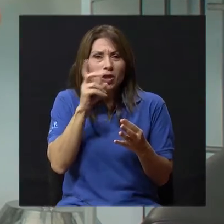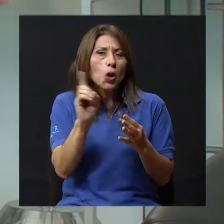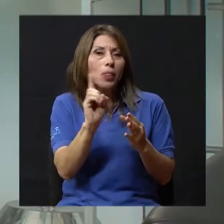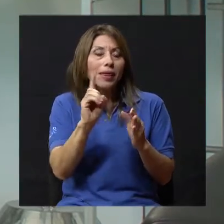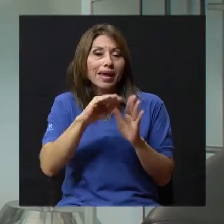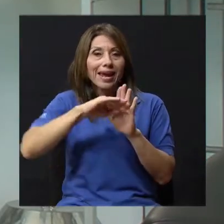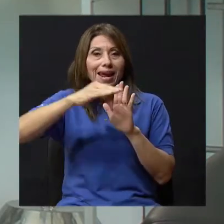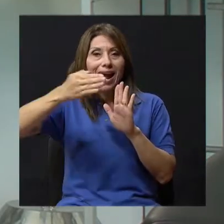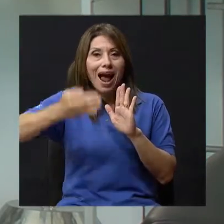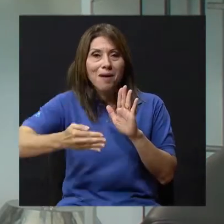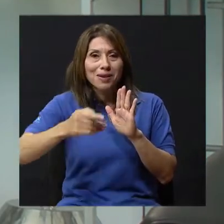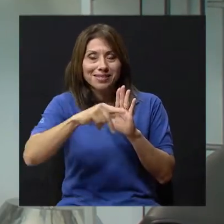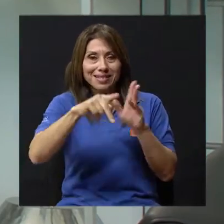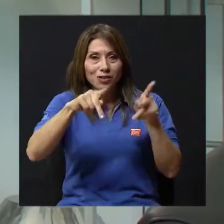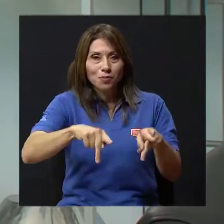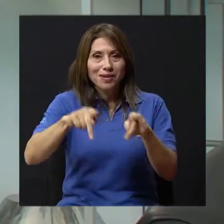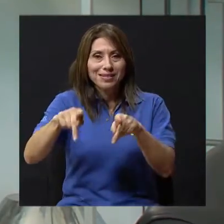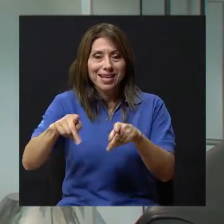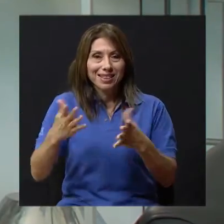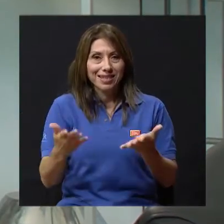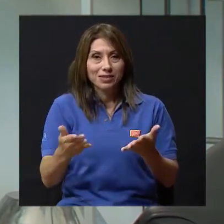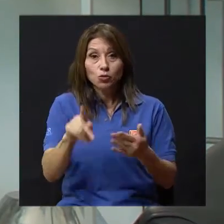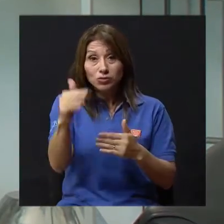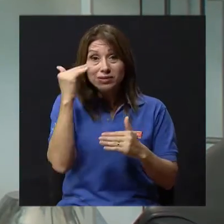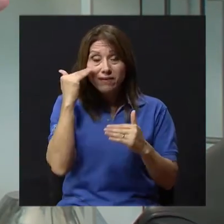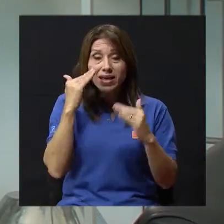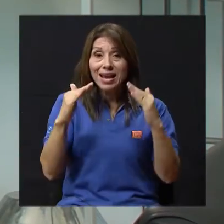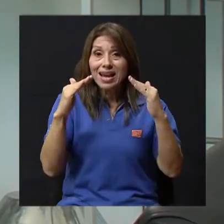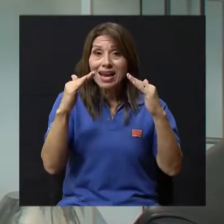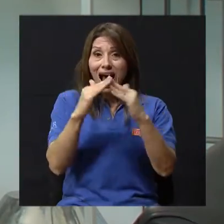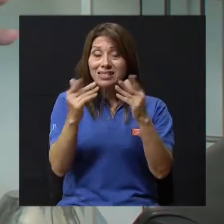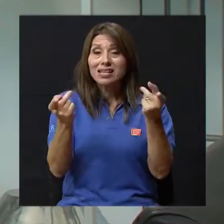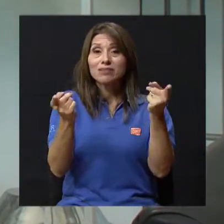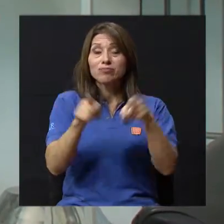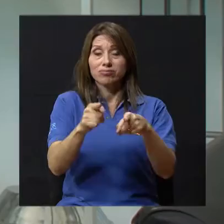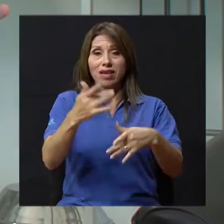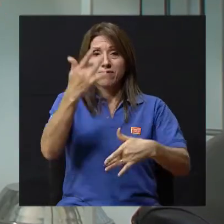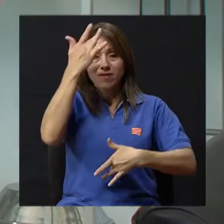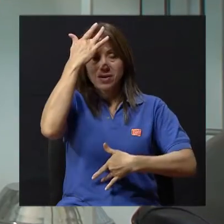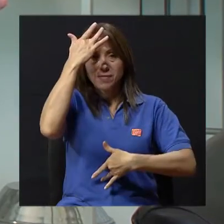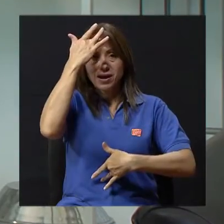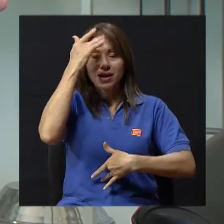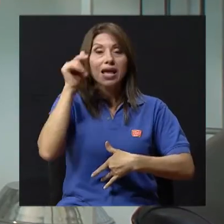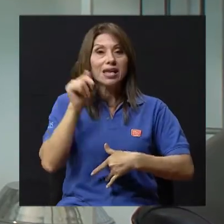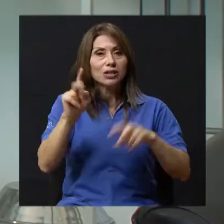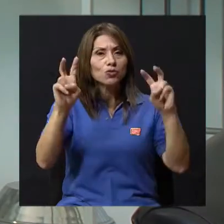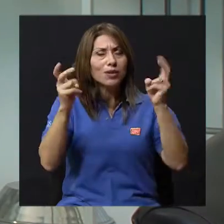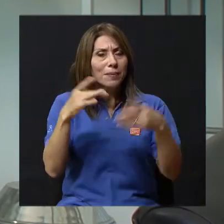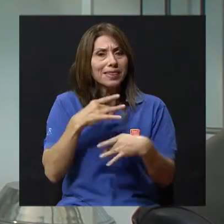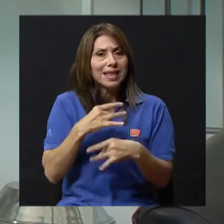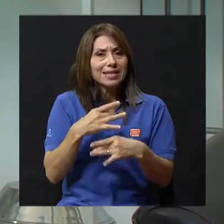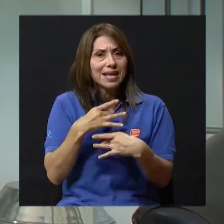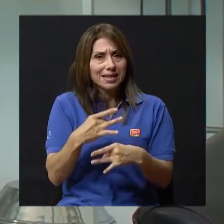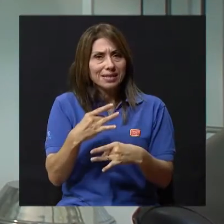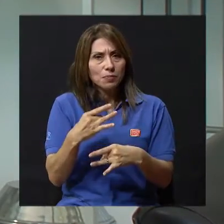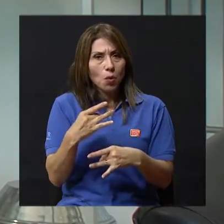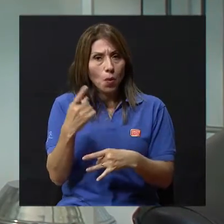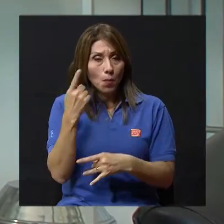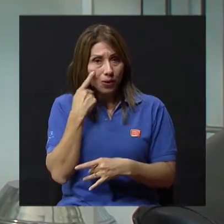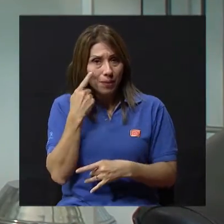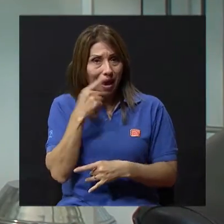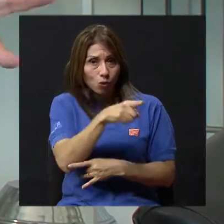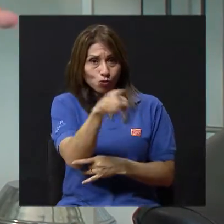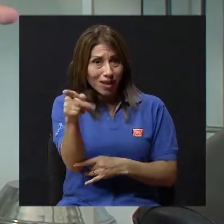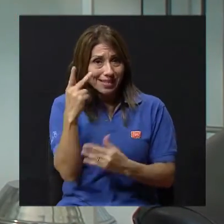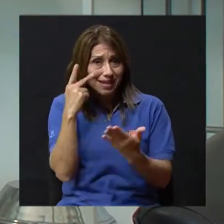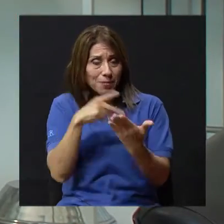ácaros, las casas enfermas, es un tema interesantísimo porque vean ustedes,